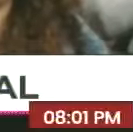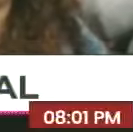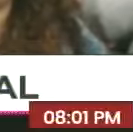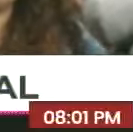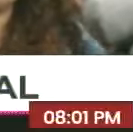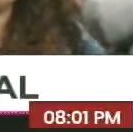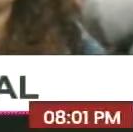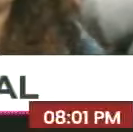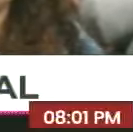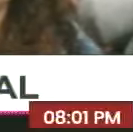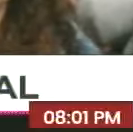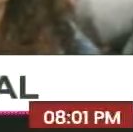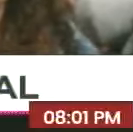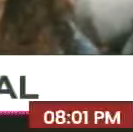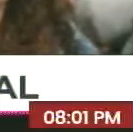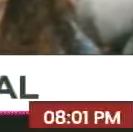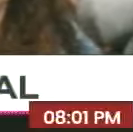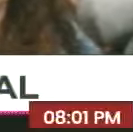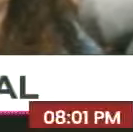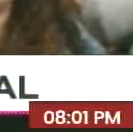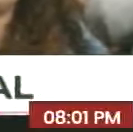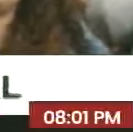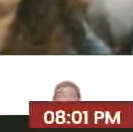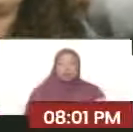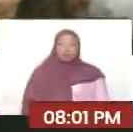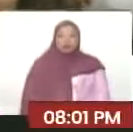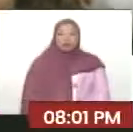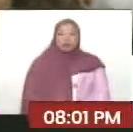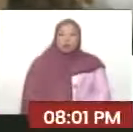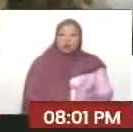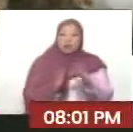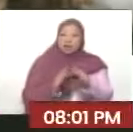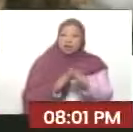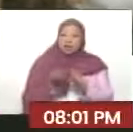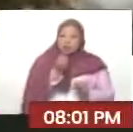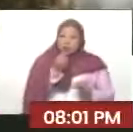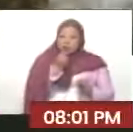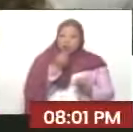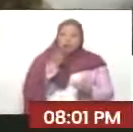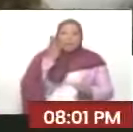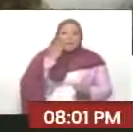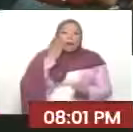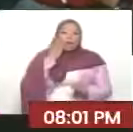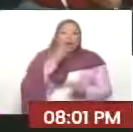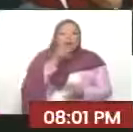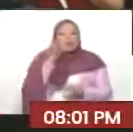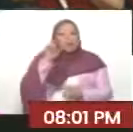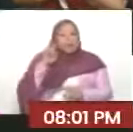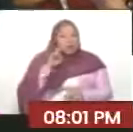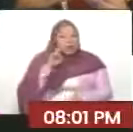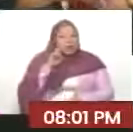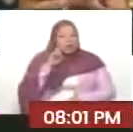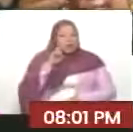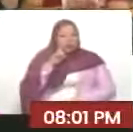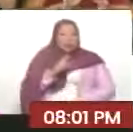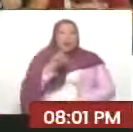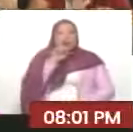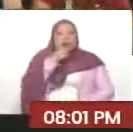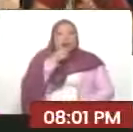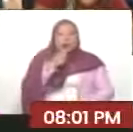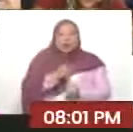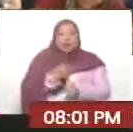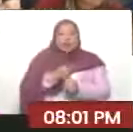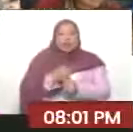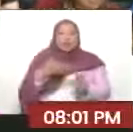una casa de alimentación donde atienden 200 personas todos los días, madres embarazadas, personas con discapacidad, abuelos que